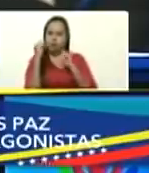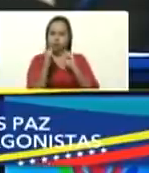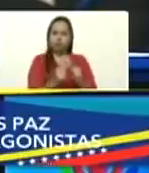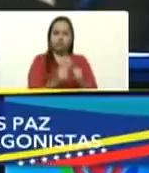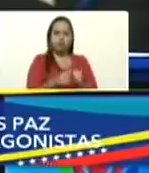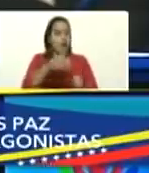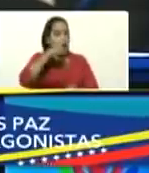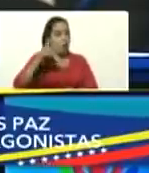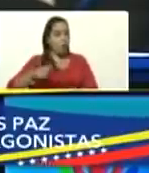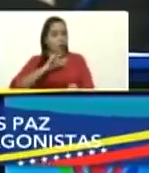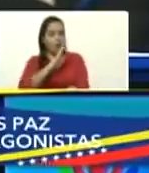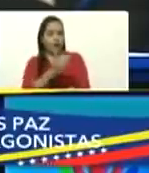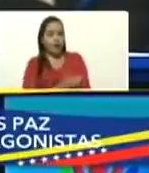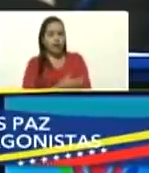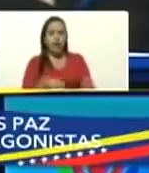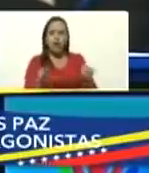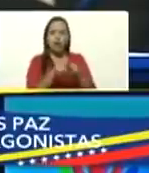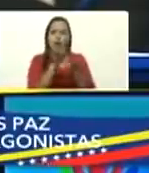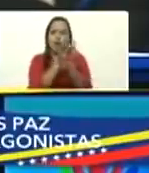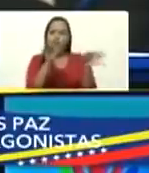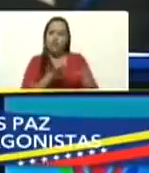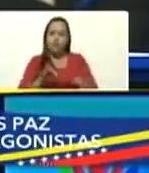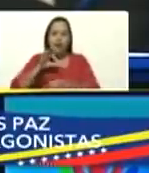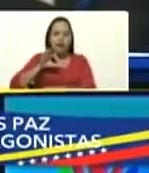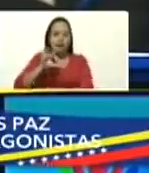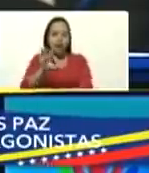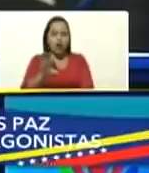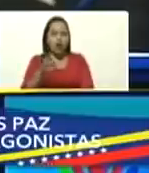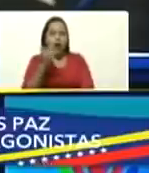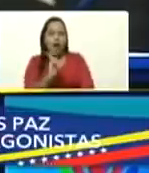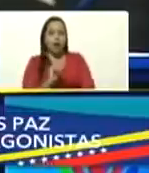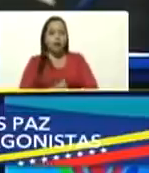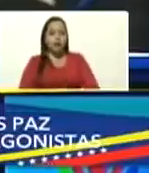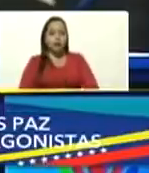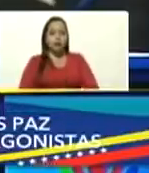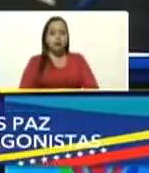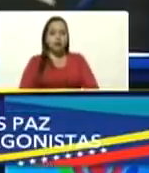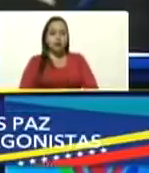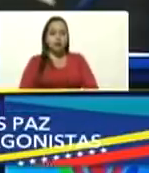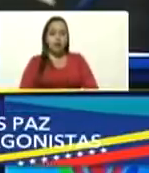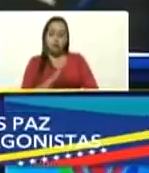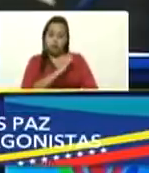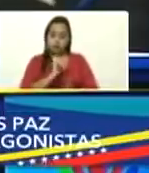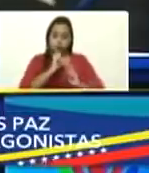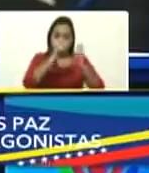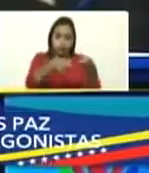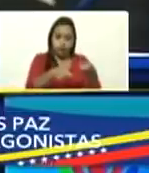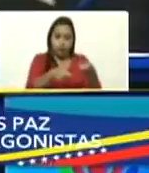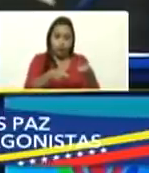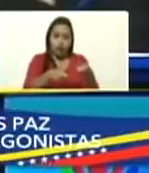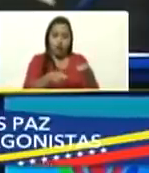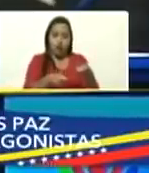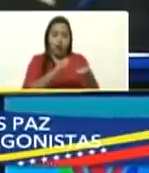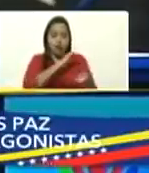poder popular como un nuevo Estado que tenga el poder en Venezuela, el poder